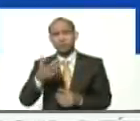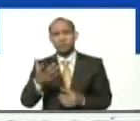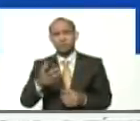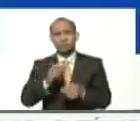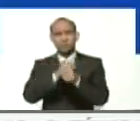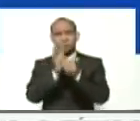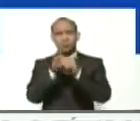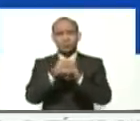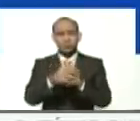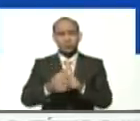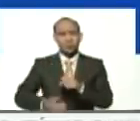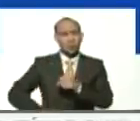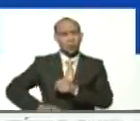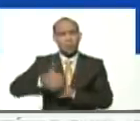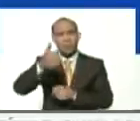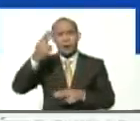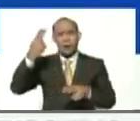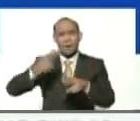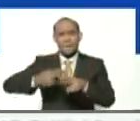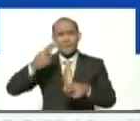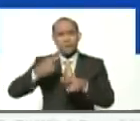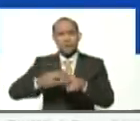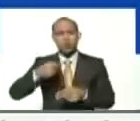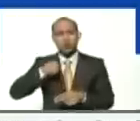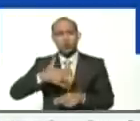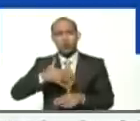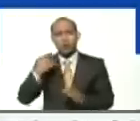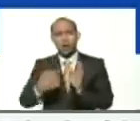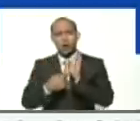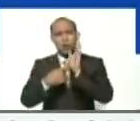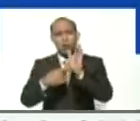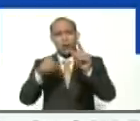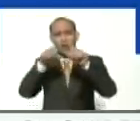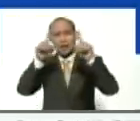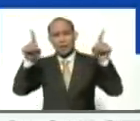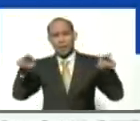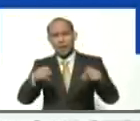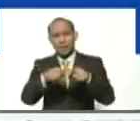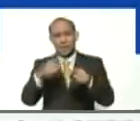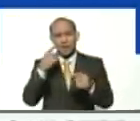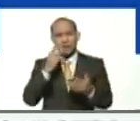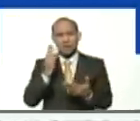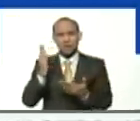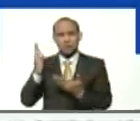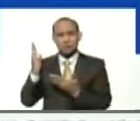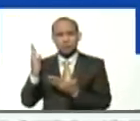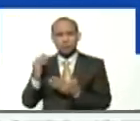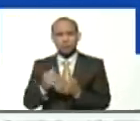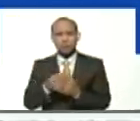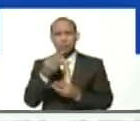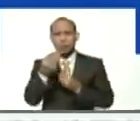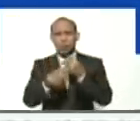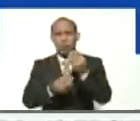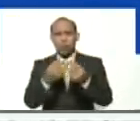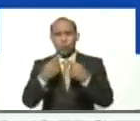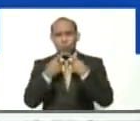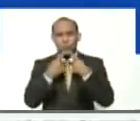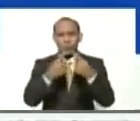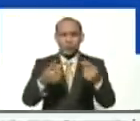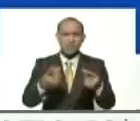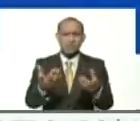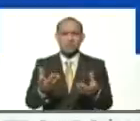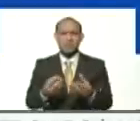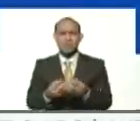virulenta yo quisiera mostrar en pantalla a minas que indican cómo a partir